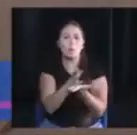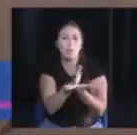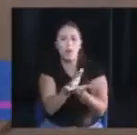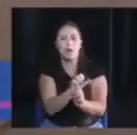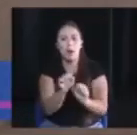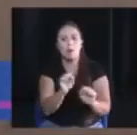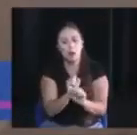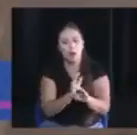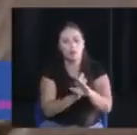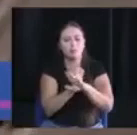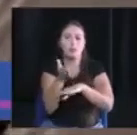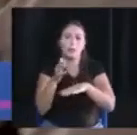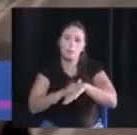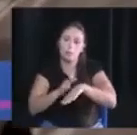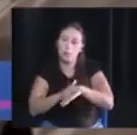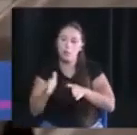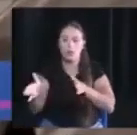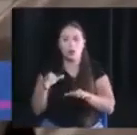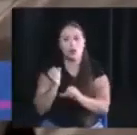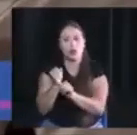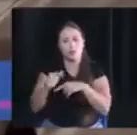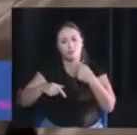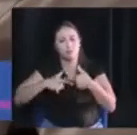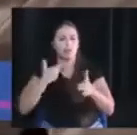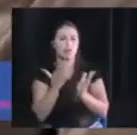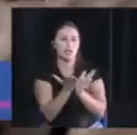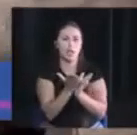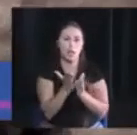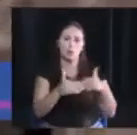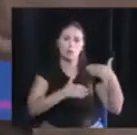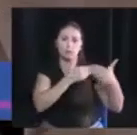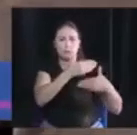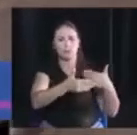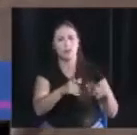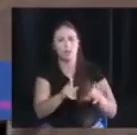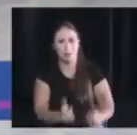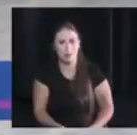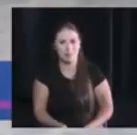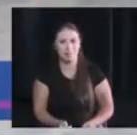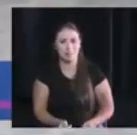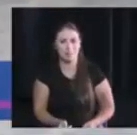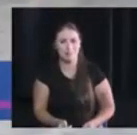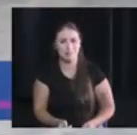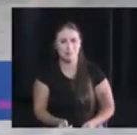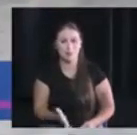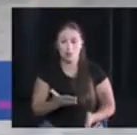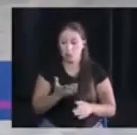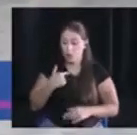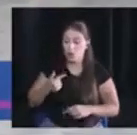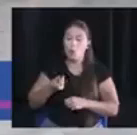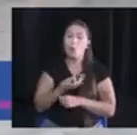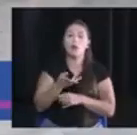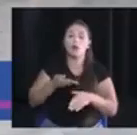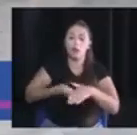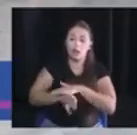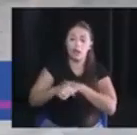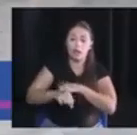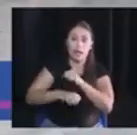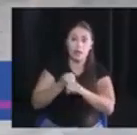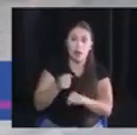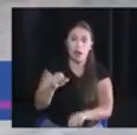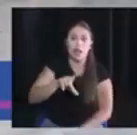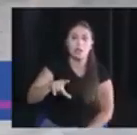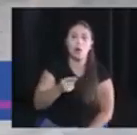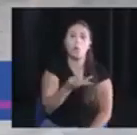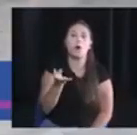incorporarse a trabajo digno y seguir estudiando a nivel avanzado. ¿Cuánta gente va a entrar al liceo este año? No sé,